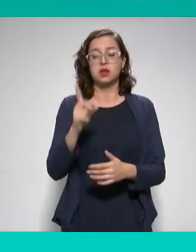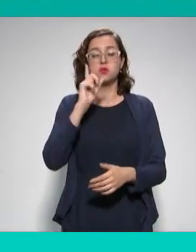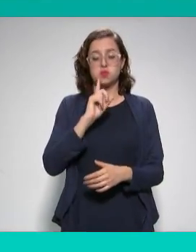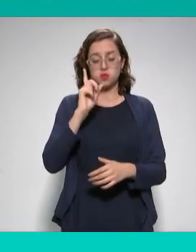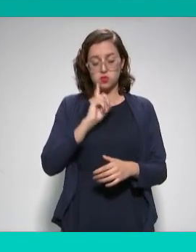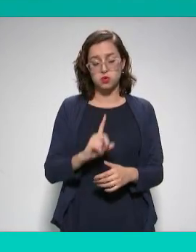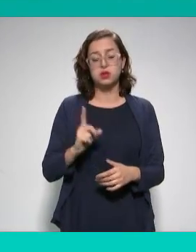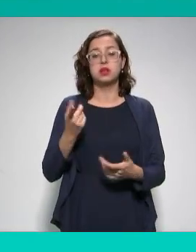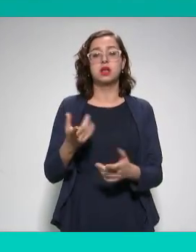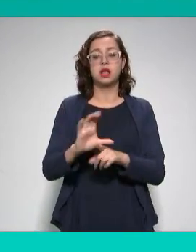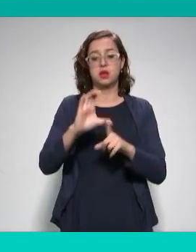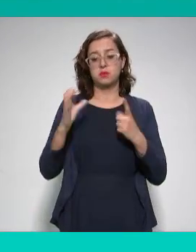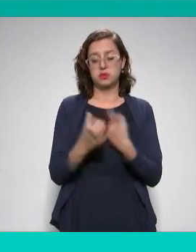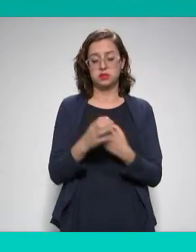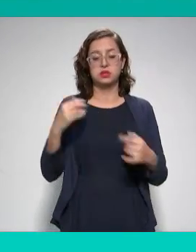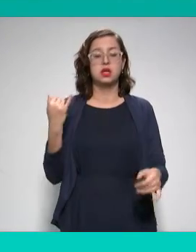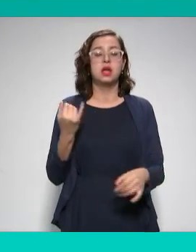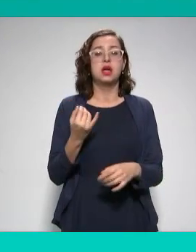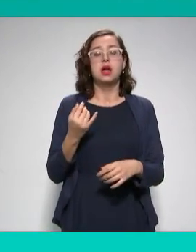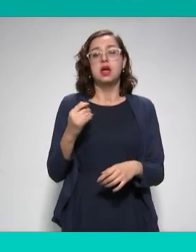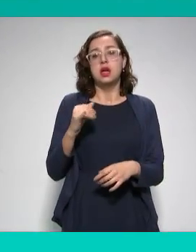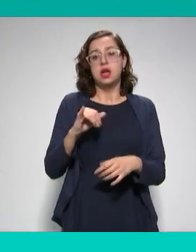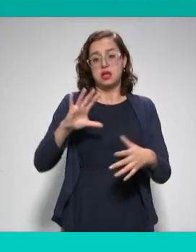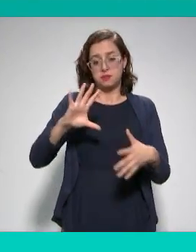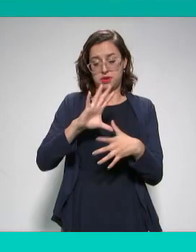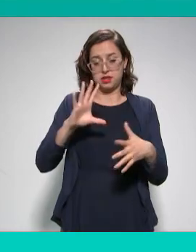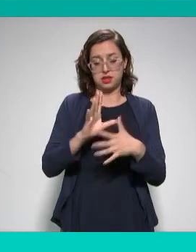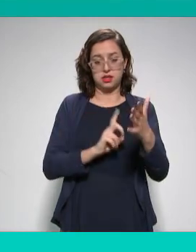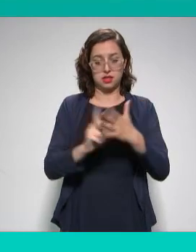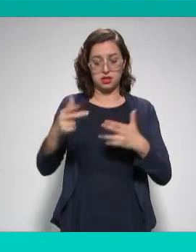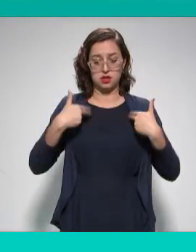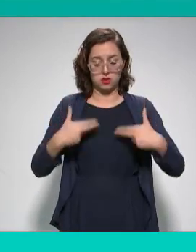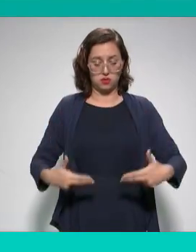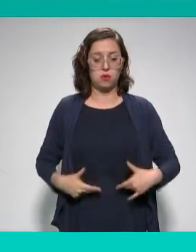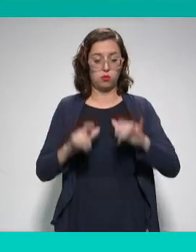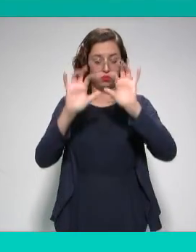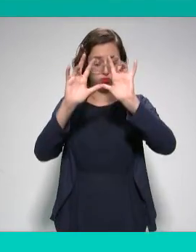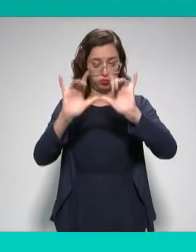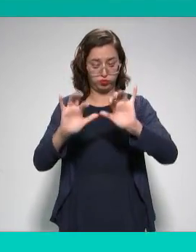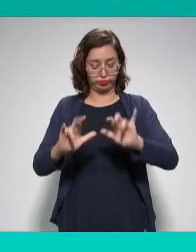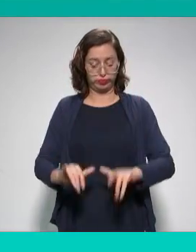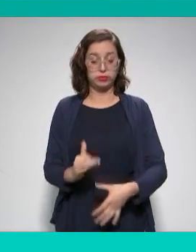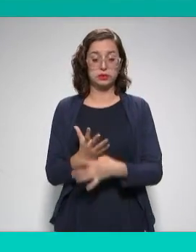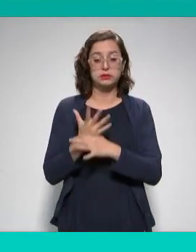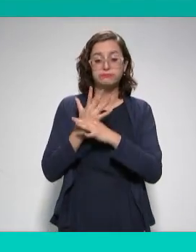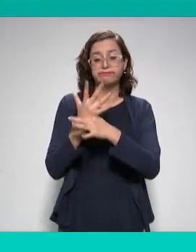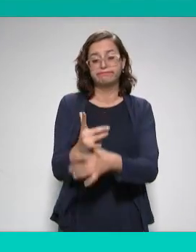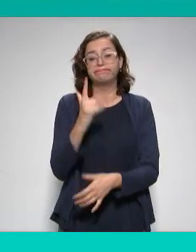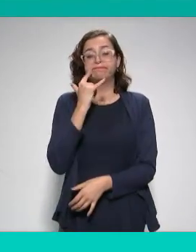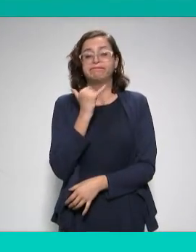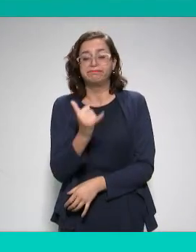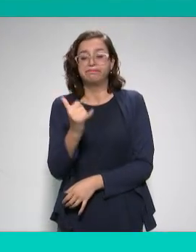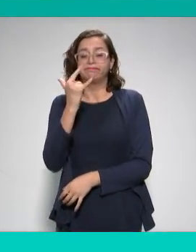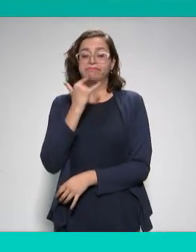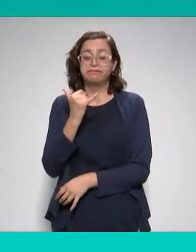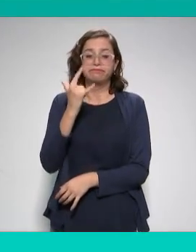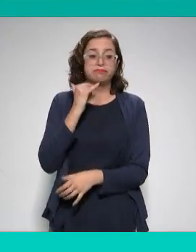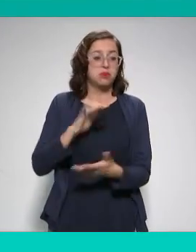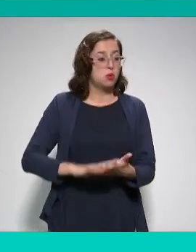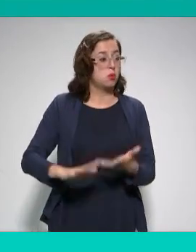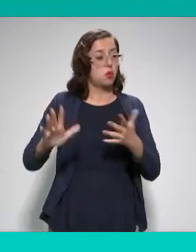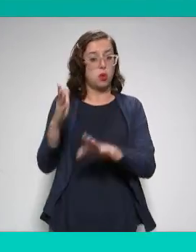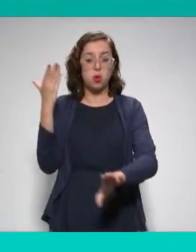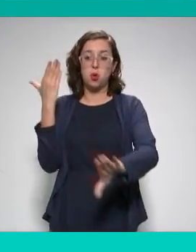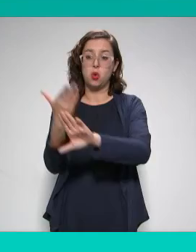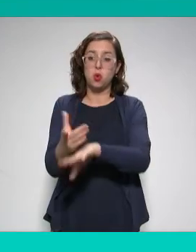comisión interamericana de derechos humanos señaló cito los múltiples esfuerzos para abordar la violencia contra las mujeres